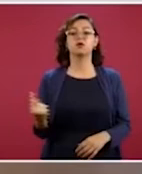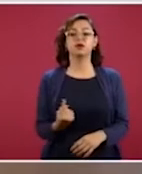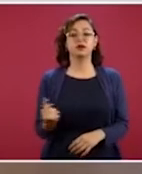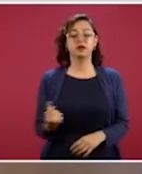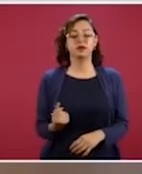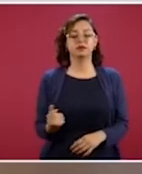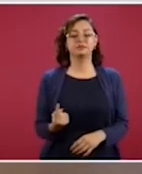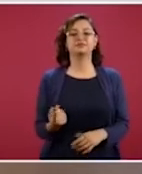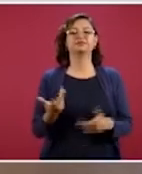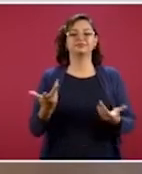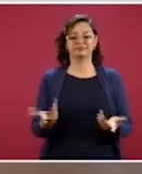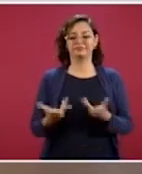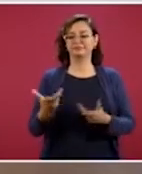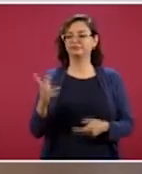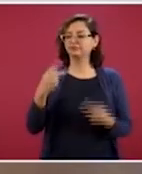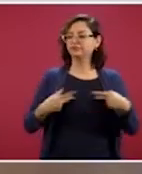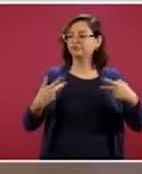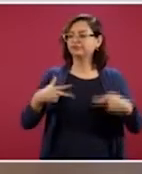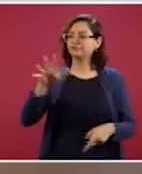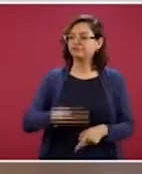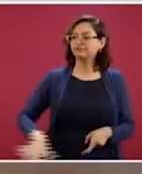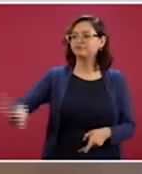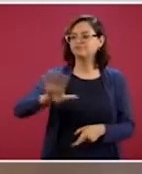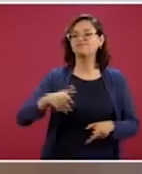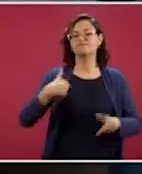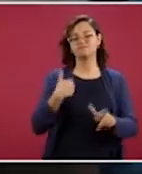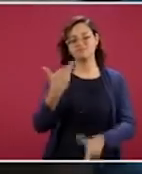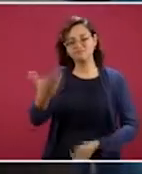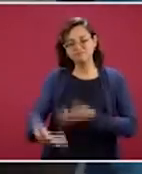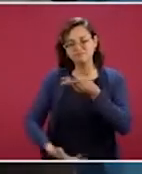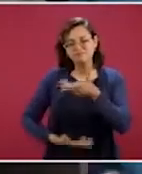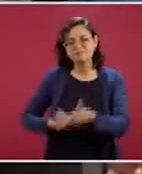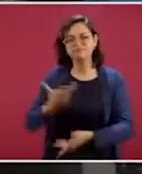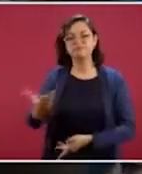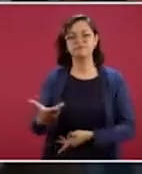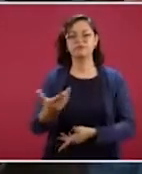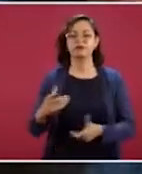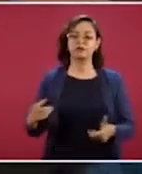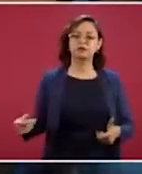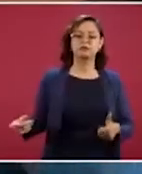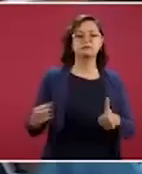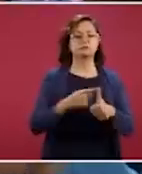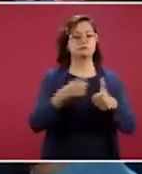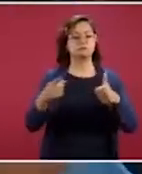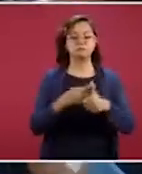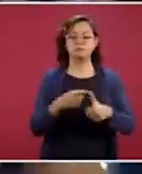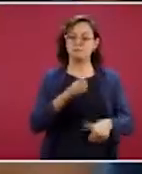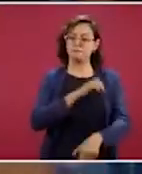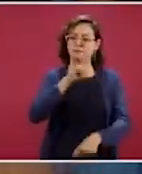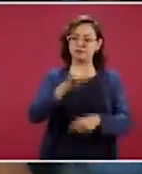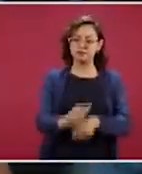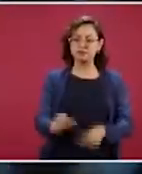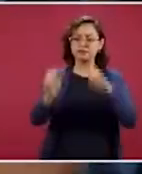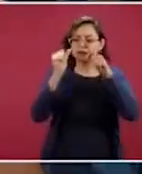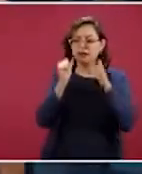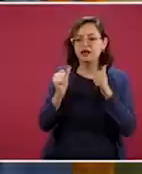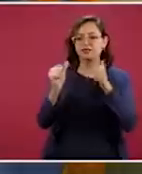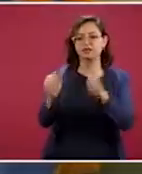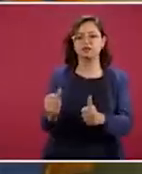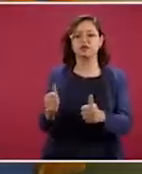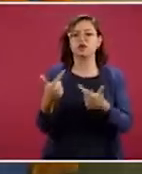estamos sirviéndole al pueblo y atendiendo de manera preferente, de manera especial, a los